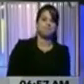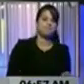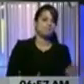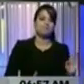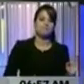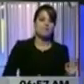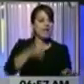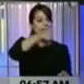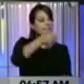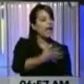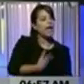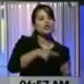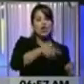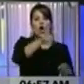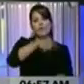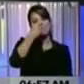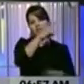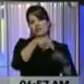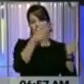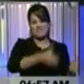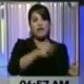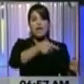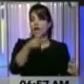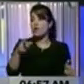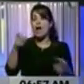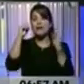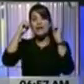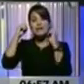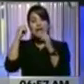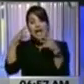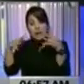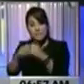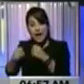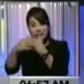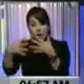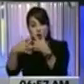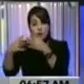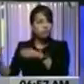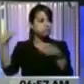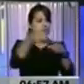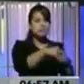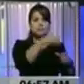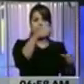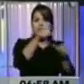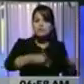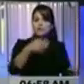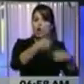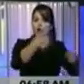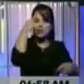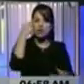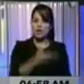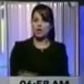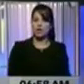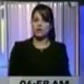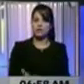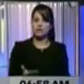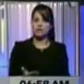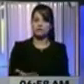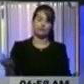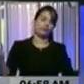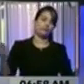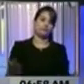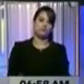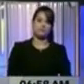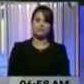Embajada Norteamericana, van por lo menos una vez a la semana para esa oficina. ¿Ve? Esa es la que les gusta a